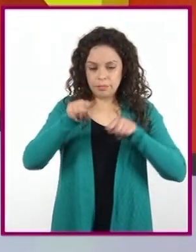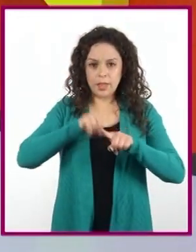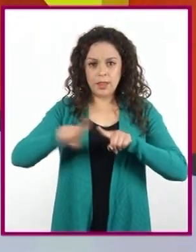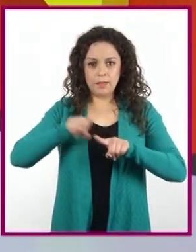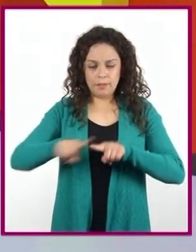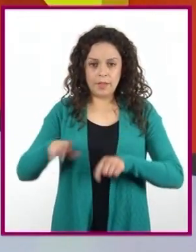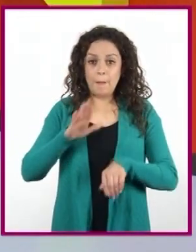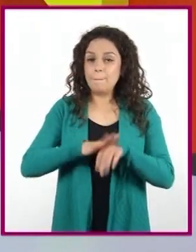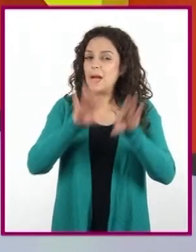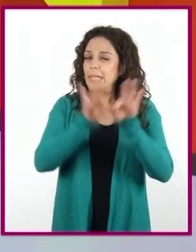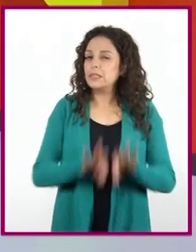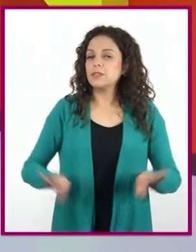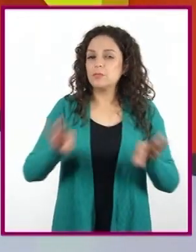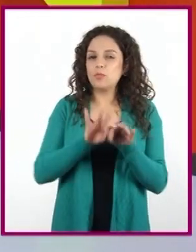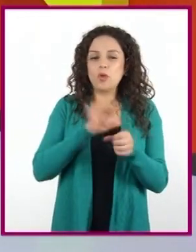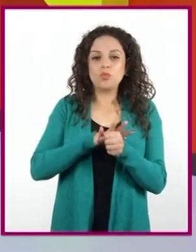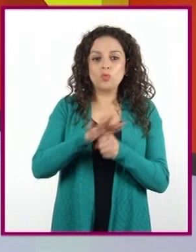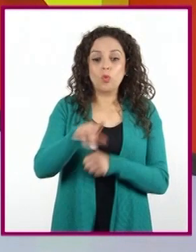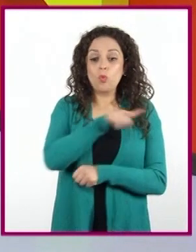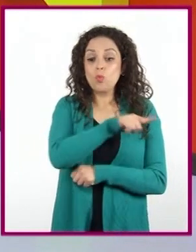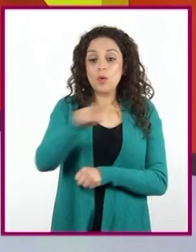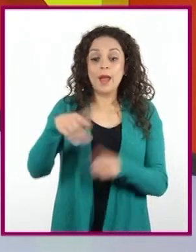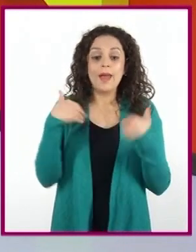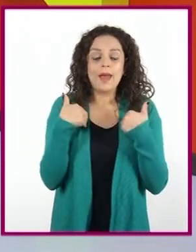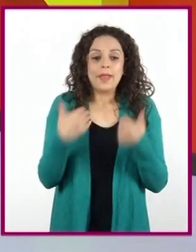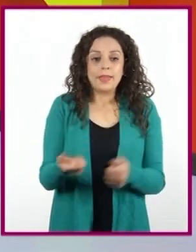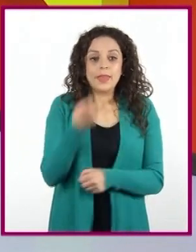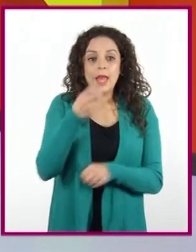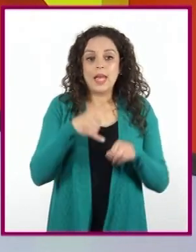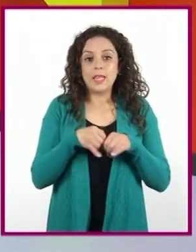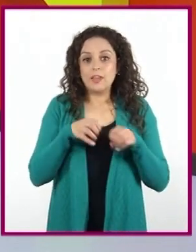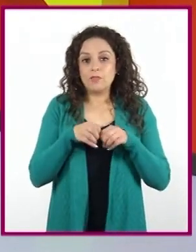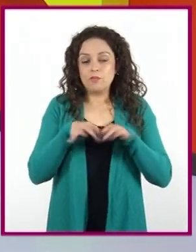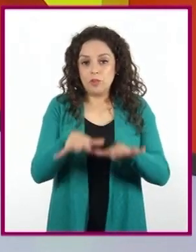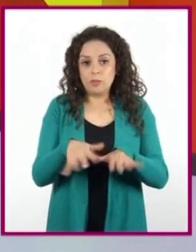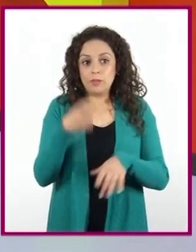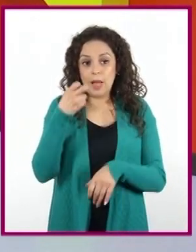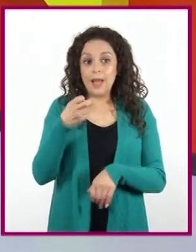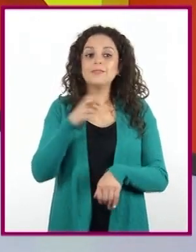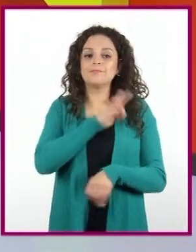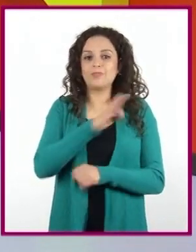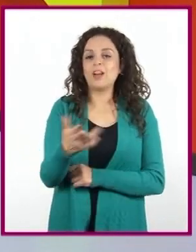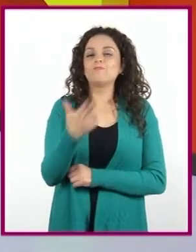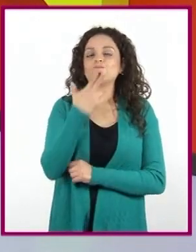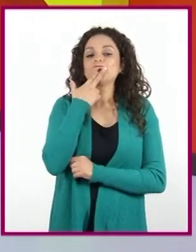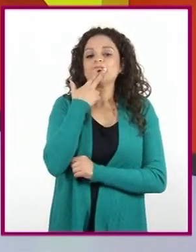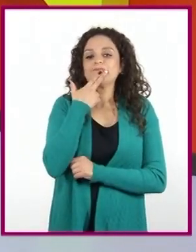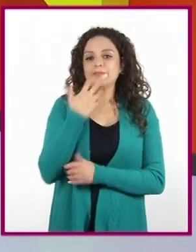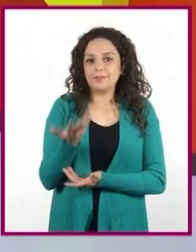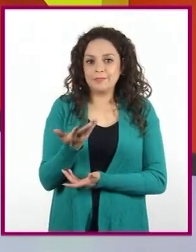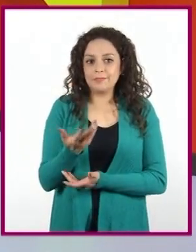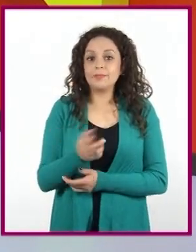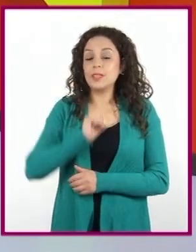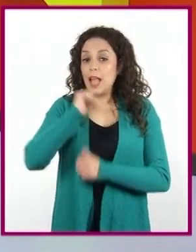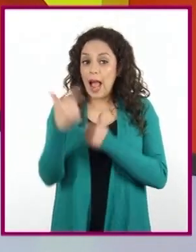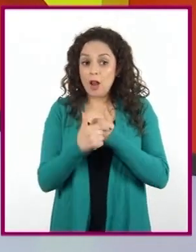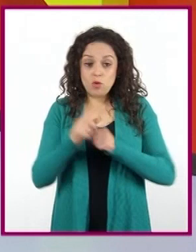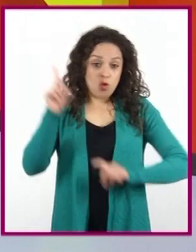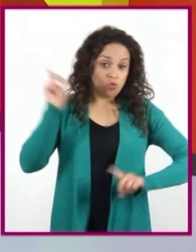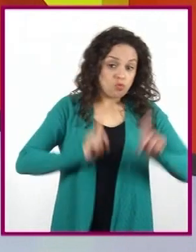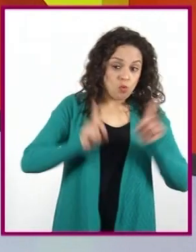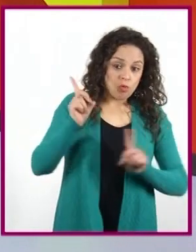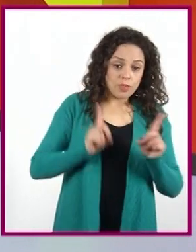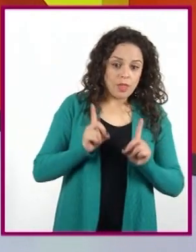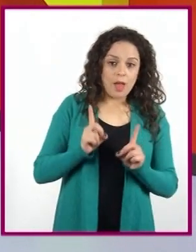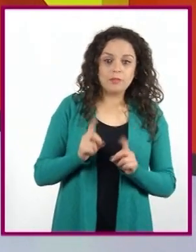importante es que ustedes vayan asimilando esta información para que sea útil. Y si tienen algunas dudas, quizá sean